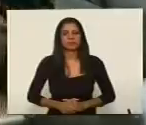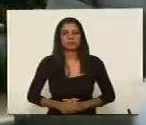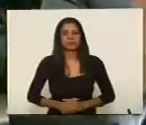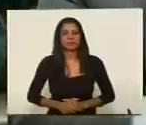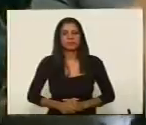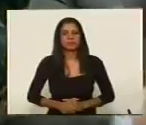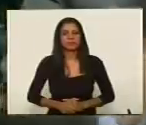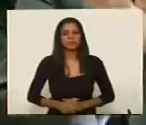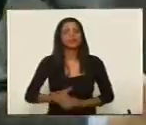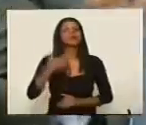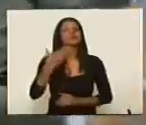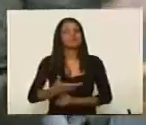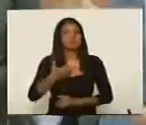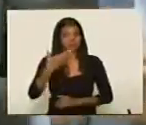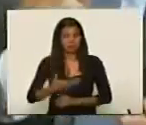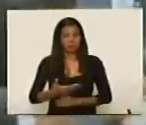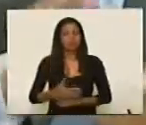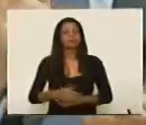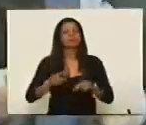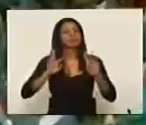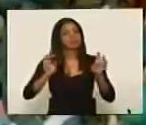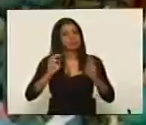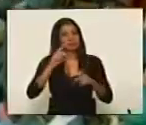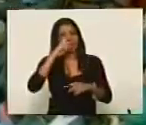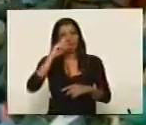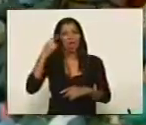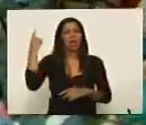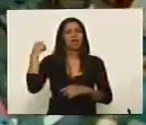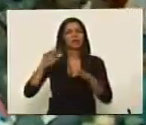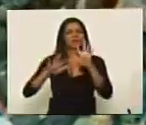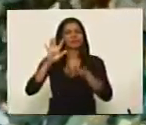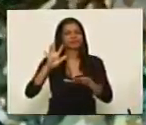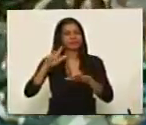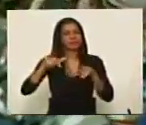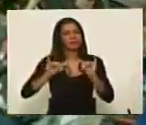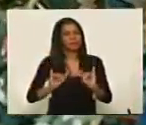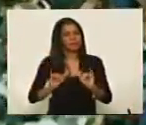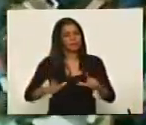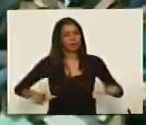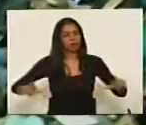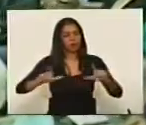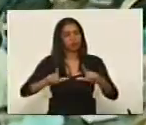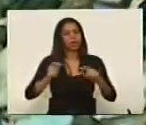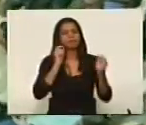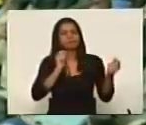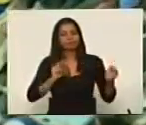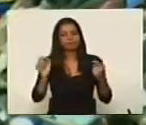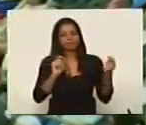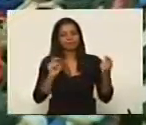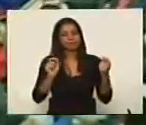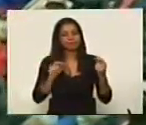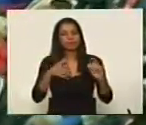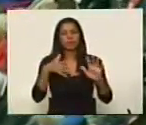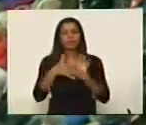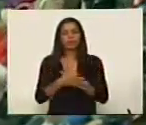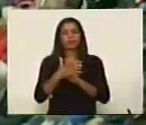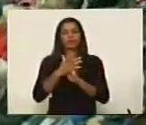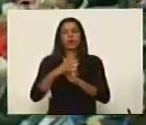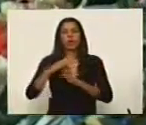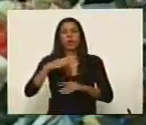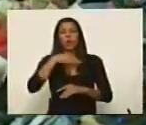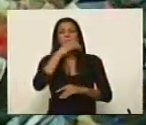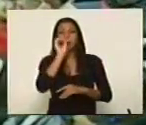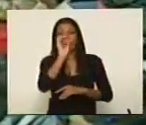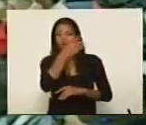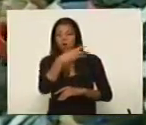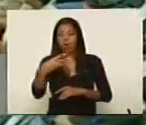Pero es que es un hito importante que en el año 15, en este mismo espacio, cuando se debatía el decreto infame de Barack Obama contra el pueblo